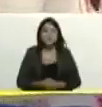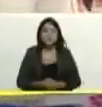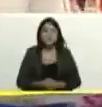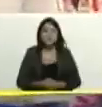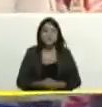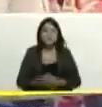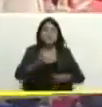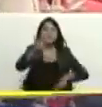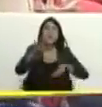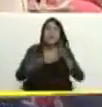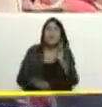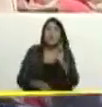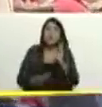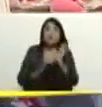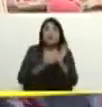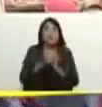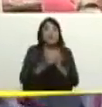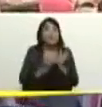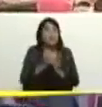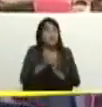...12 de abril...